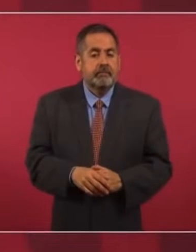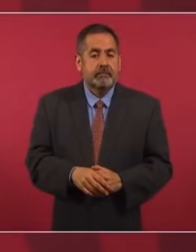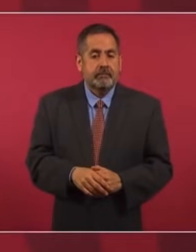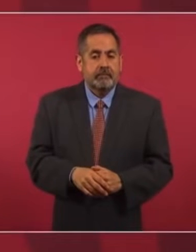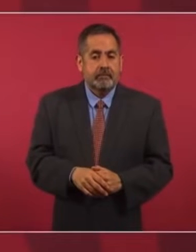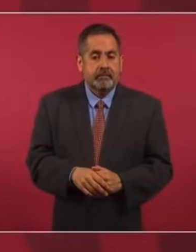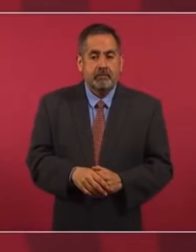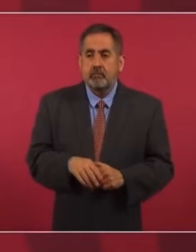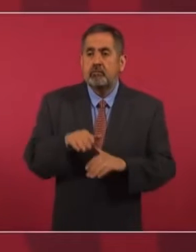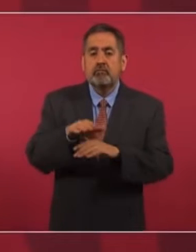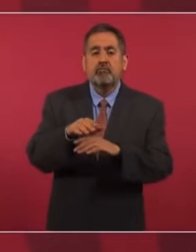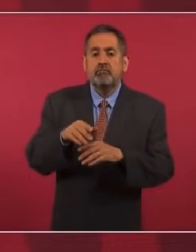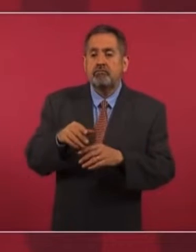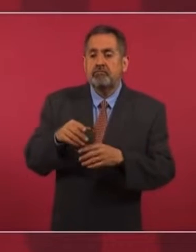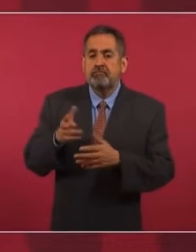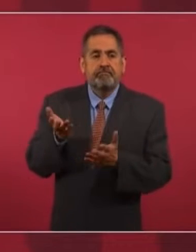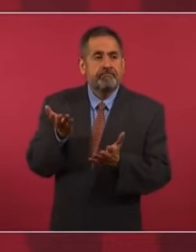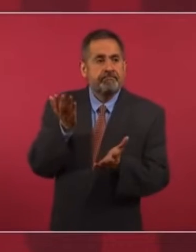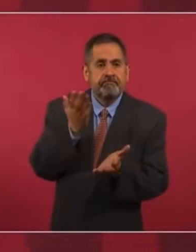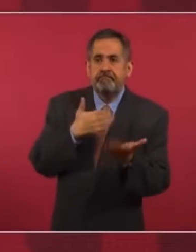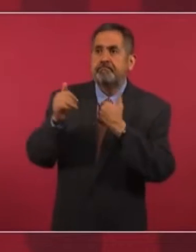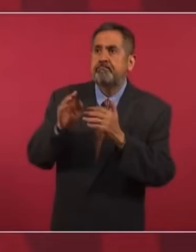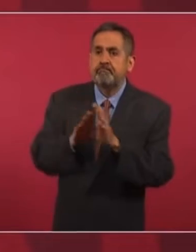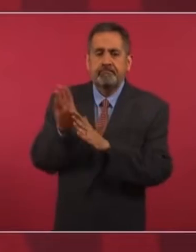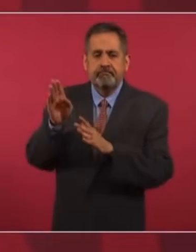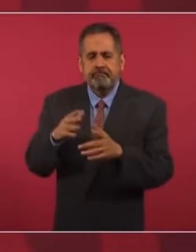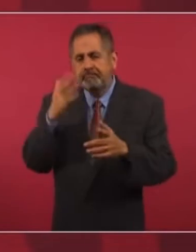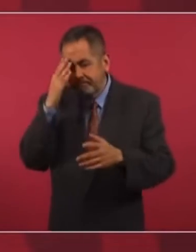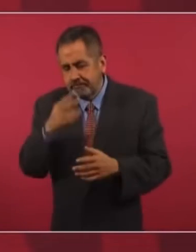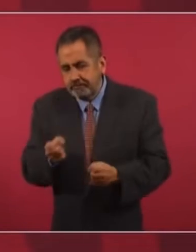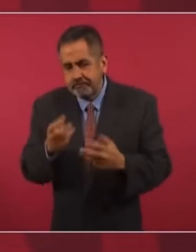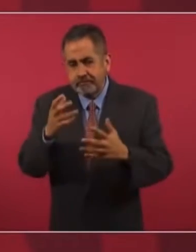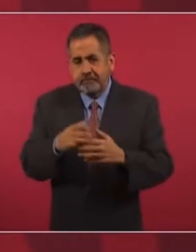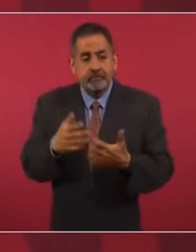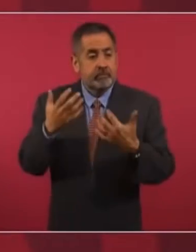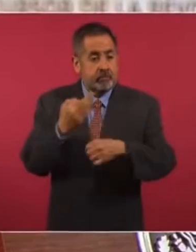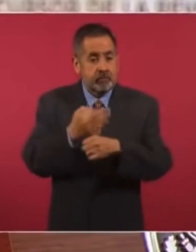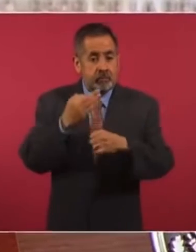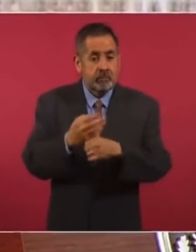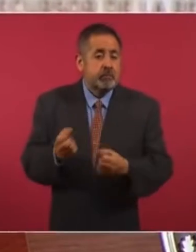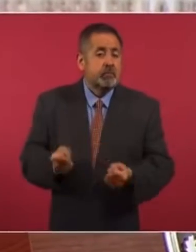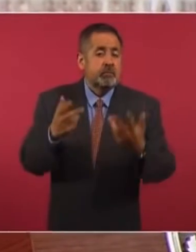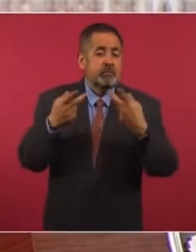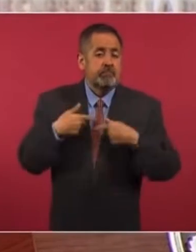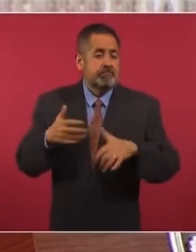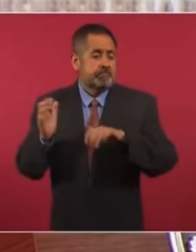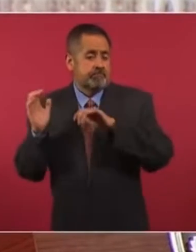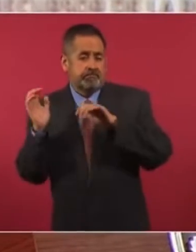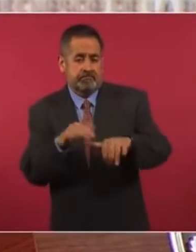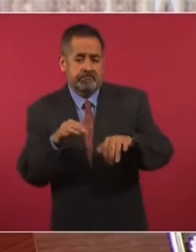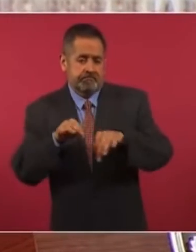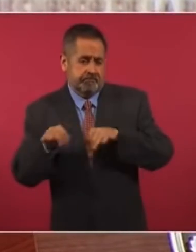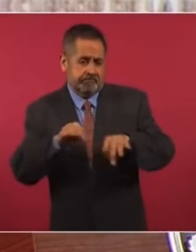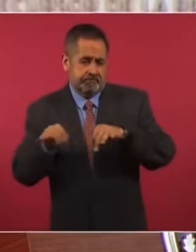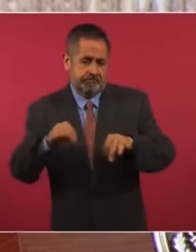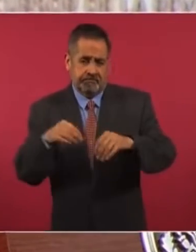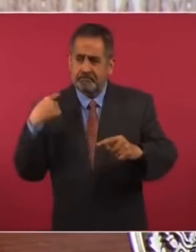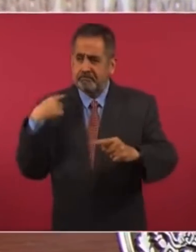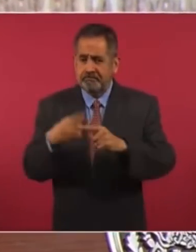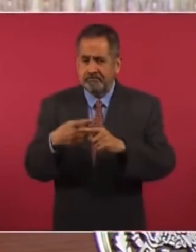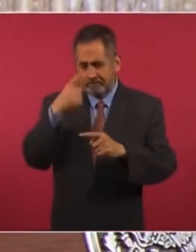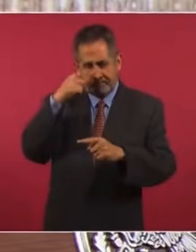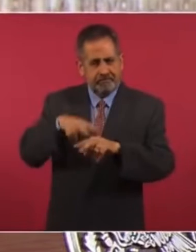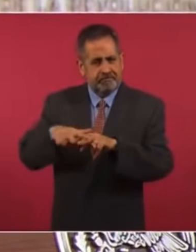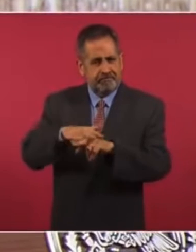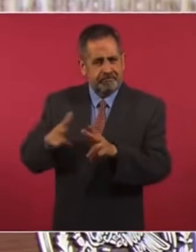sobre desarrollo. ¿Saben cuántos empleos se han generado en la construcción del Tren